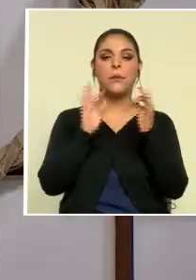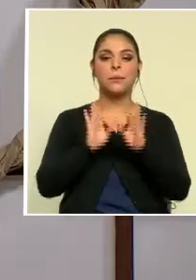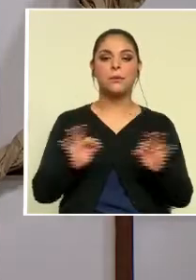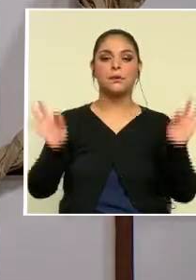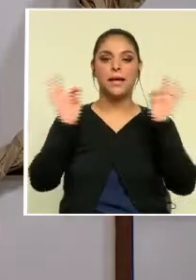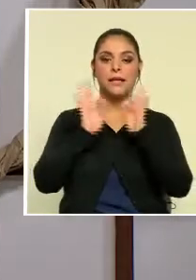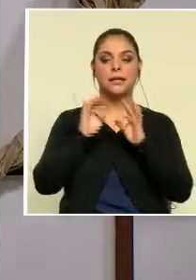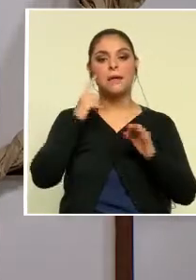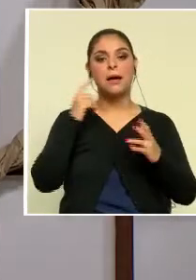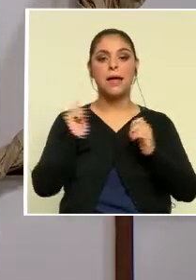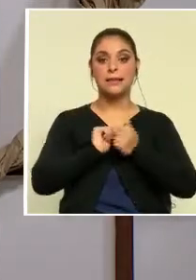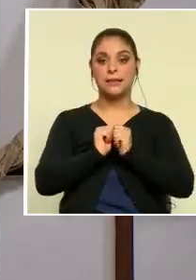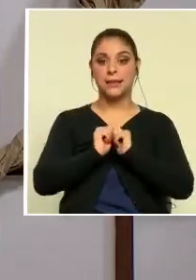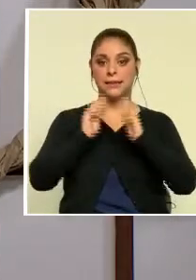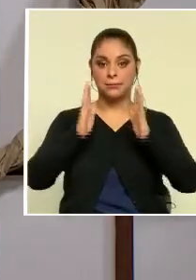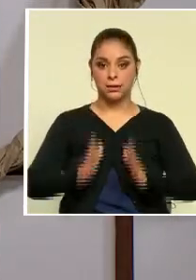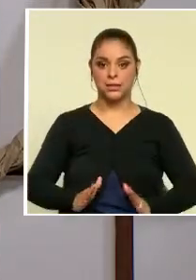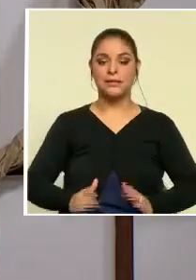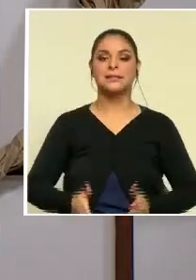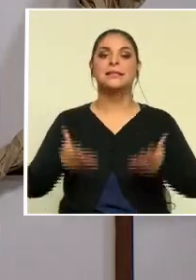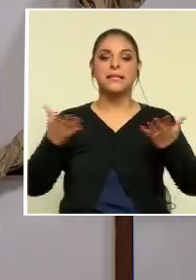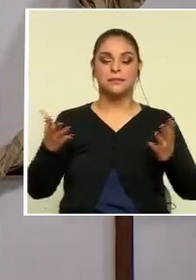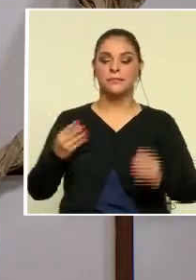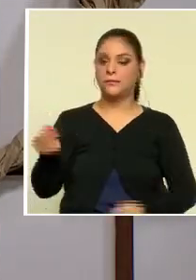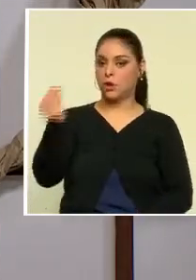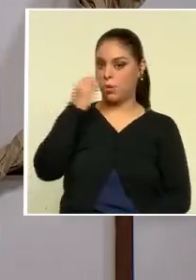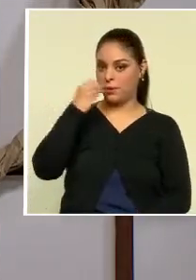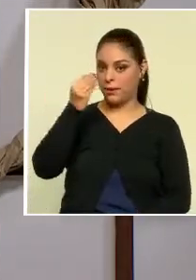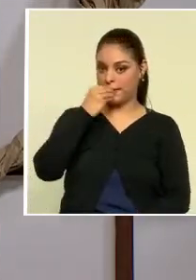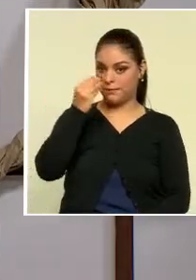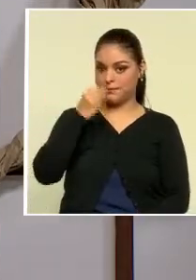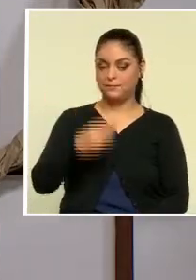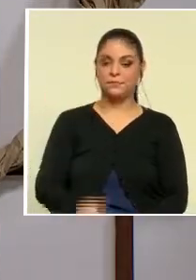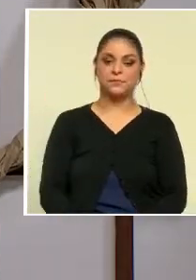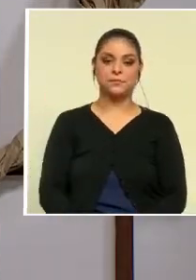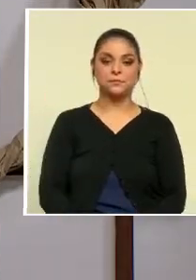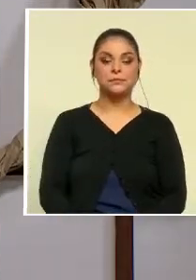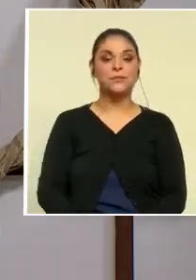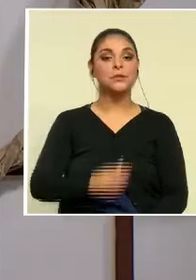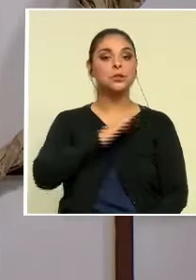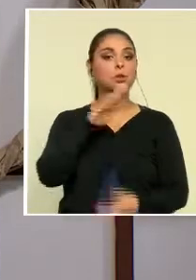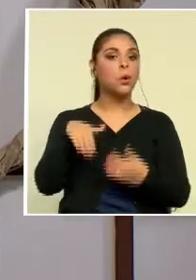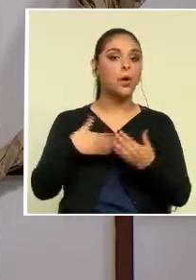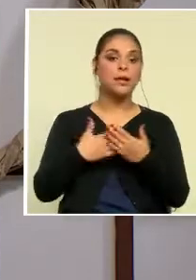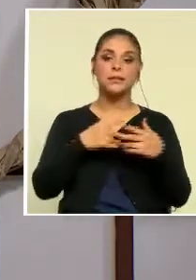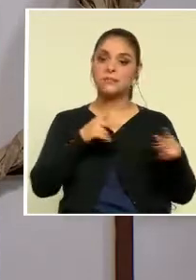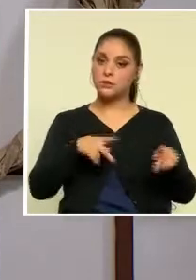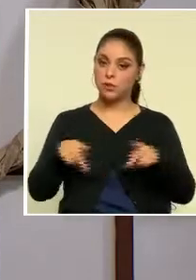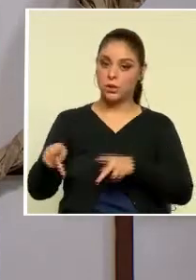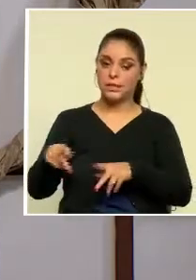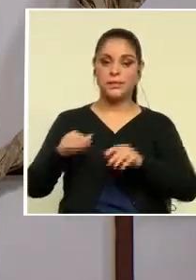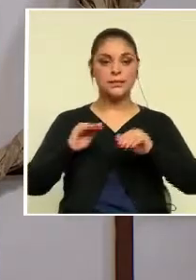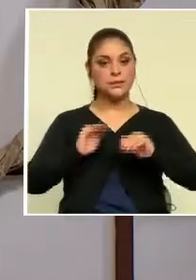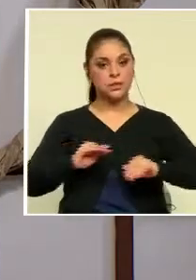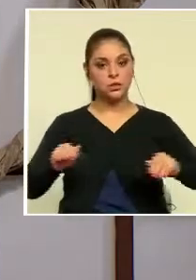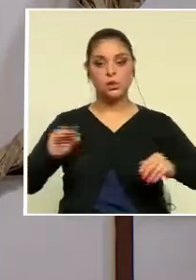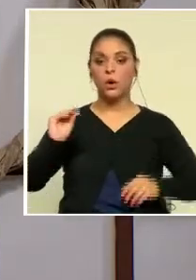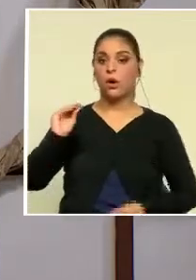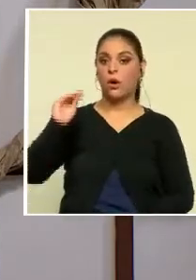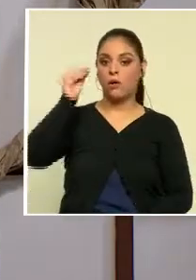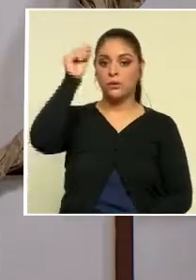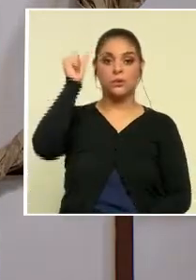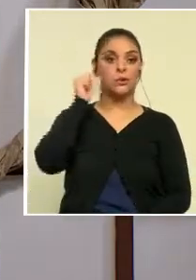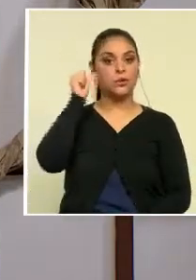los atletas como lo es la alimentación todas aquellas personas niños jóvenes o adultos que